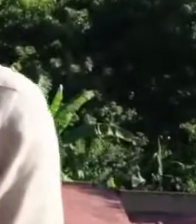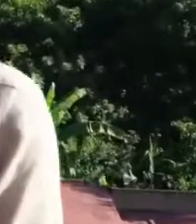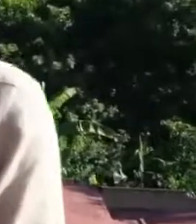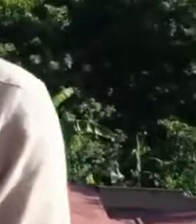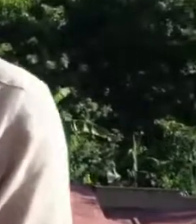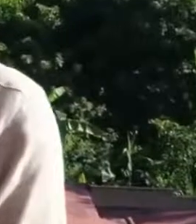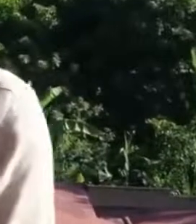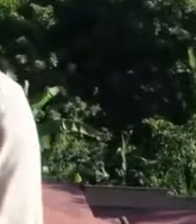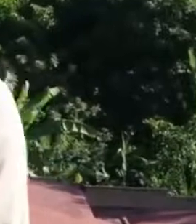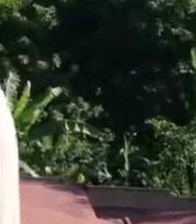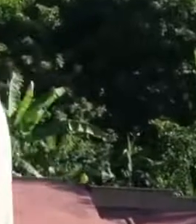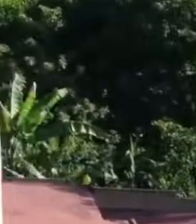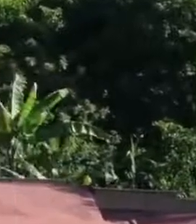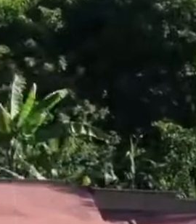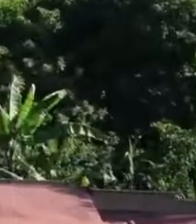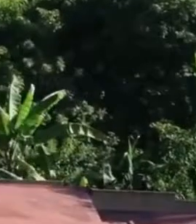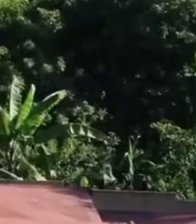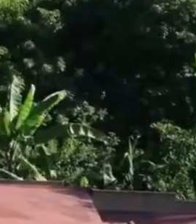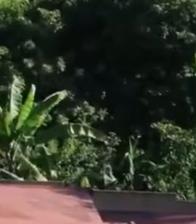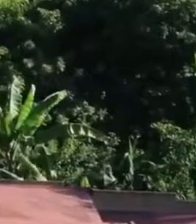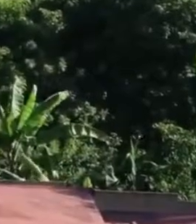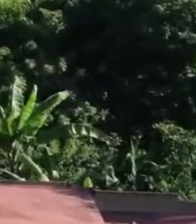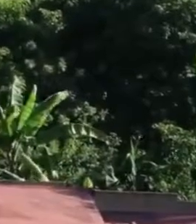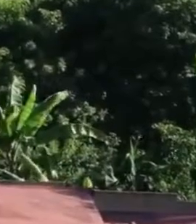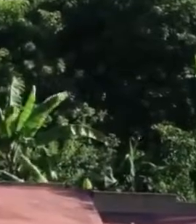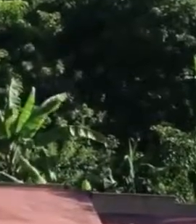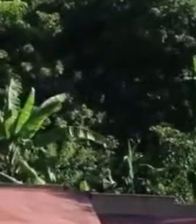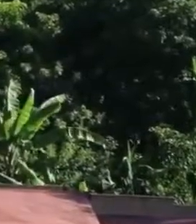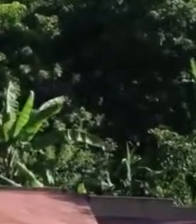escenificando la tragicomedia,